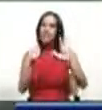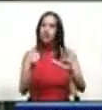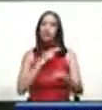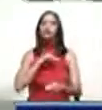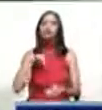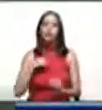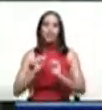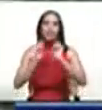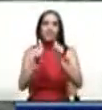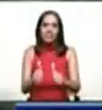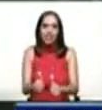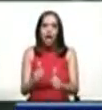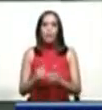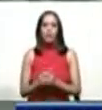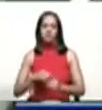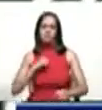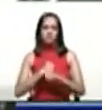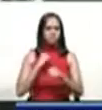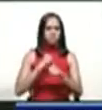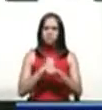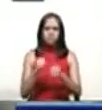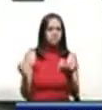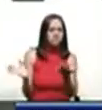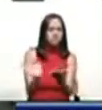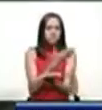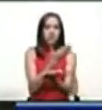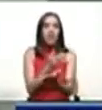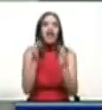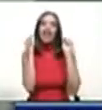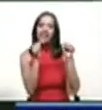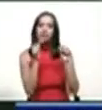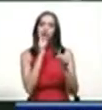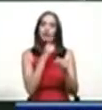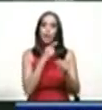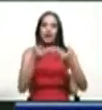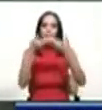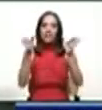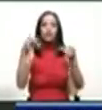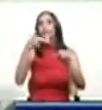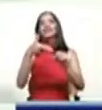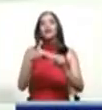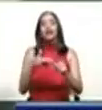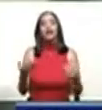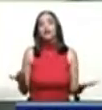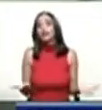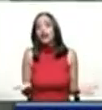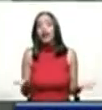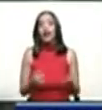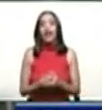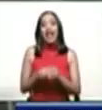iniciamos el desmontaje de aquello que se llamó la apertura petrolera, que no era sino el camino